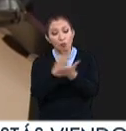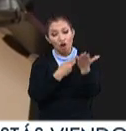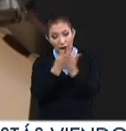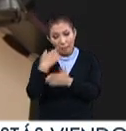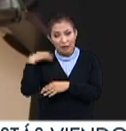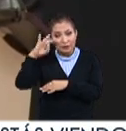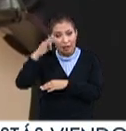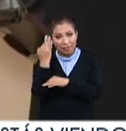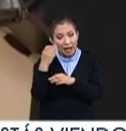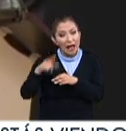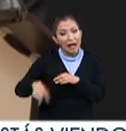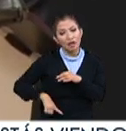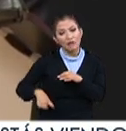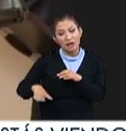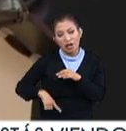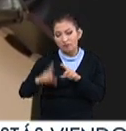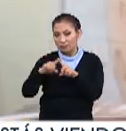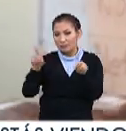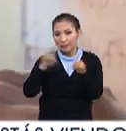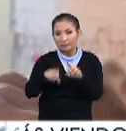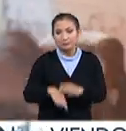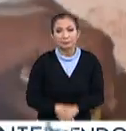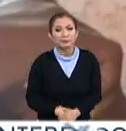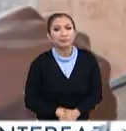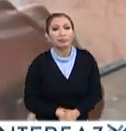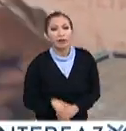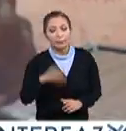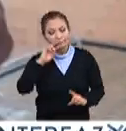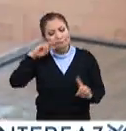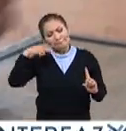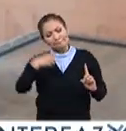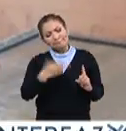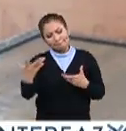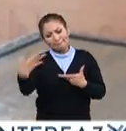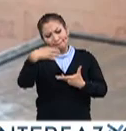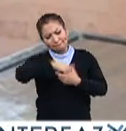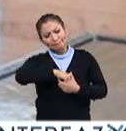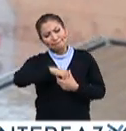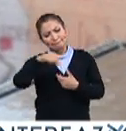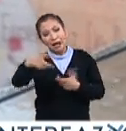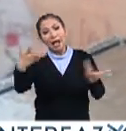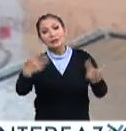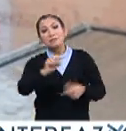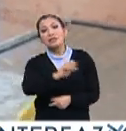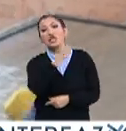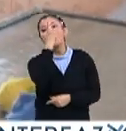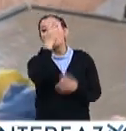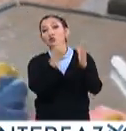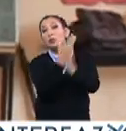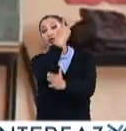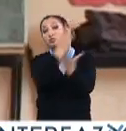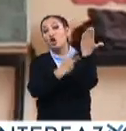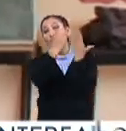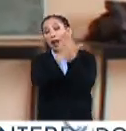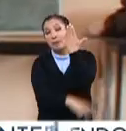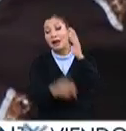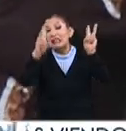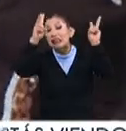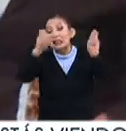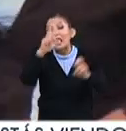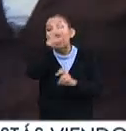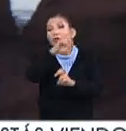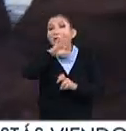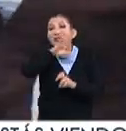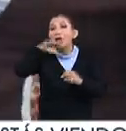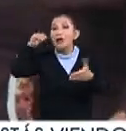programas federales de manera directa. Desde una perspectiva de inclusión, se crearon 22 nuevos programas de la asignatura de